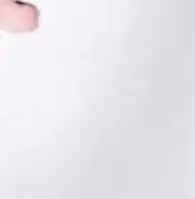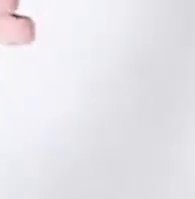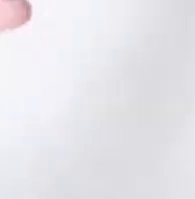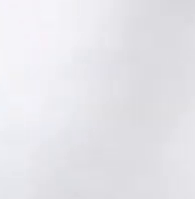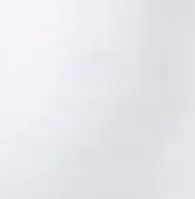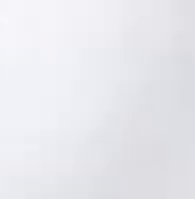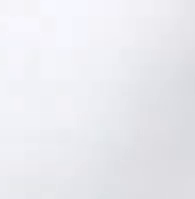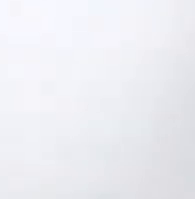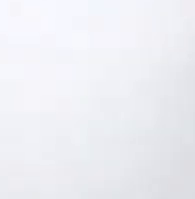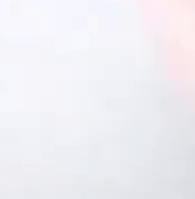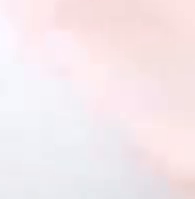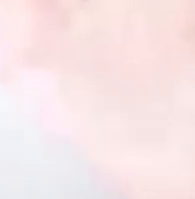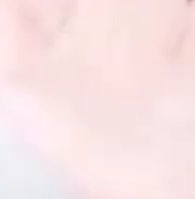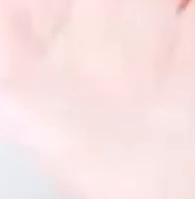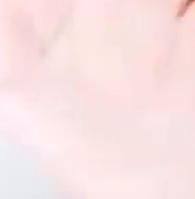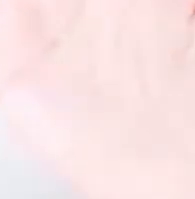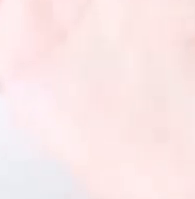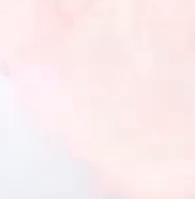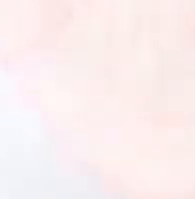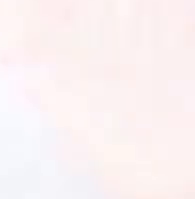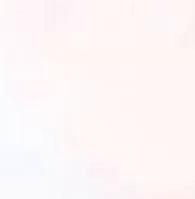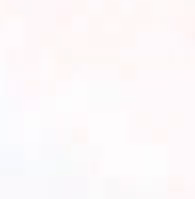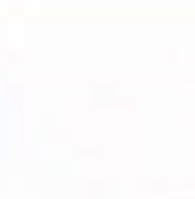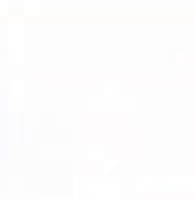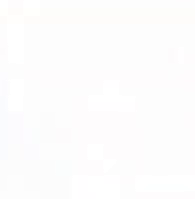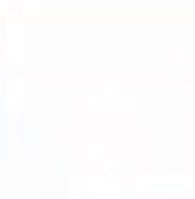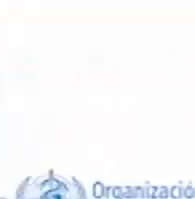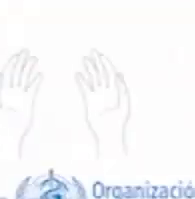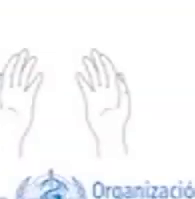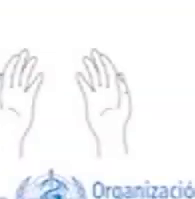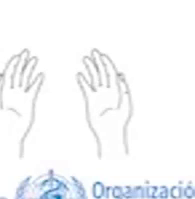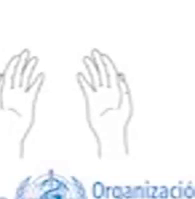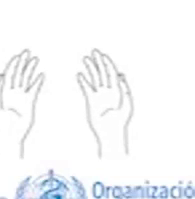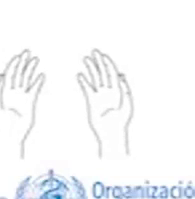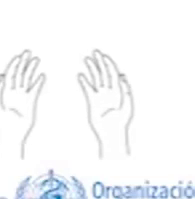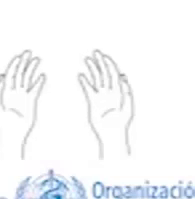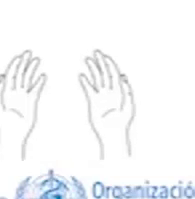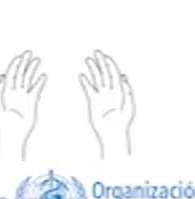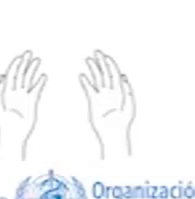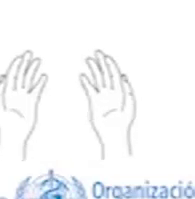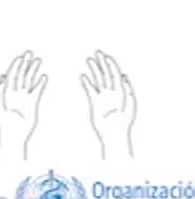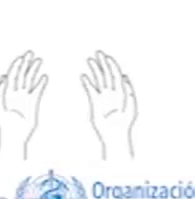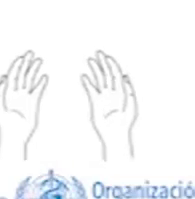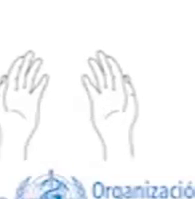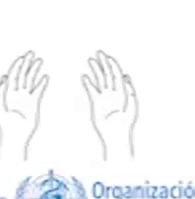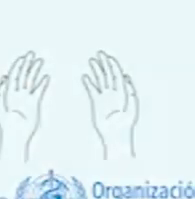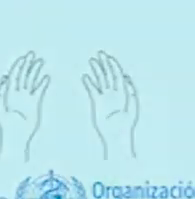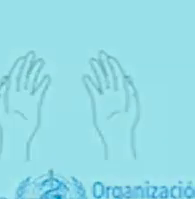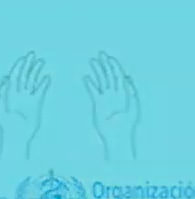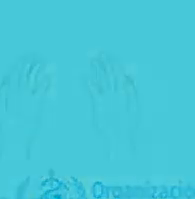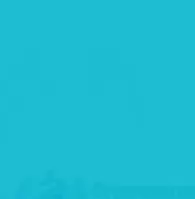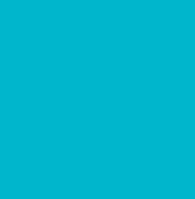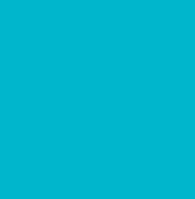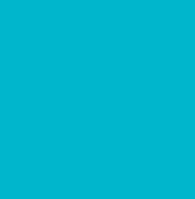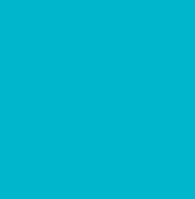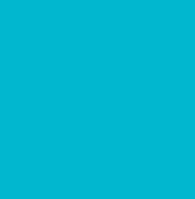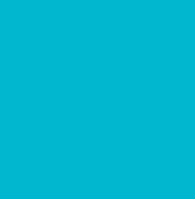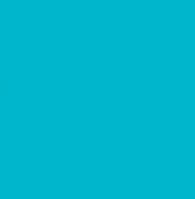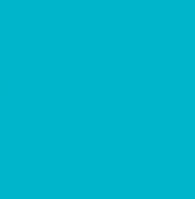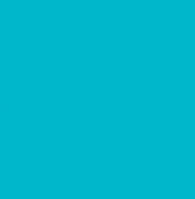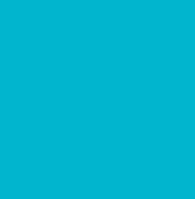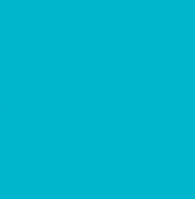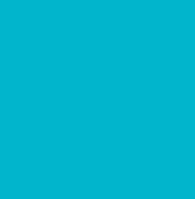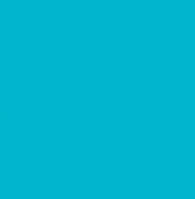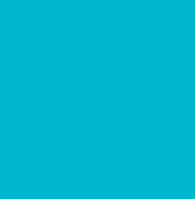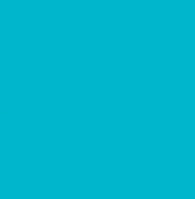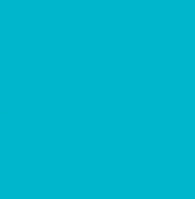Ahora sus manos son seguras. Información tomada de la Organización Mundial de la Salud. Use desinfectante